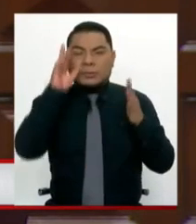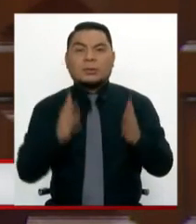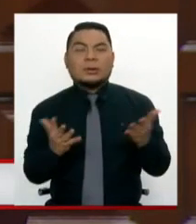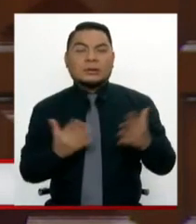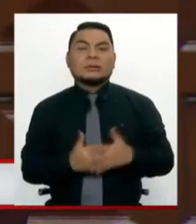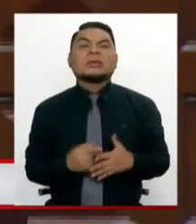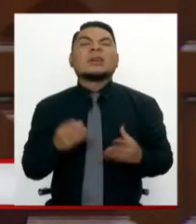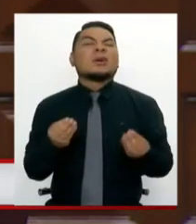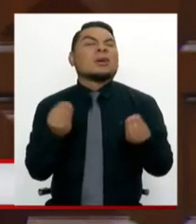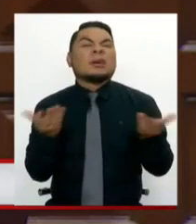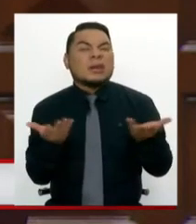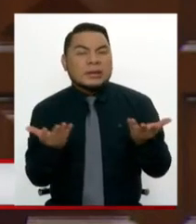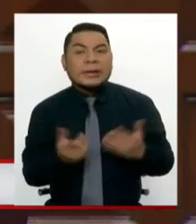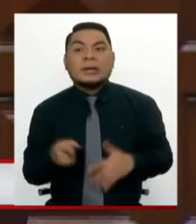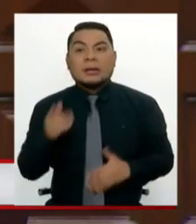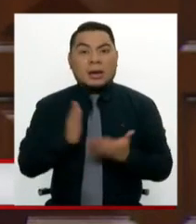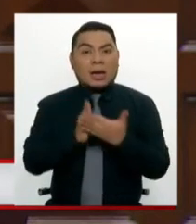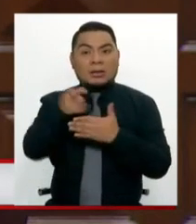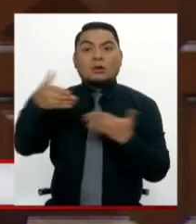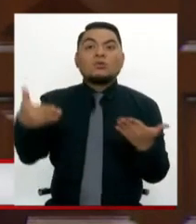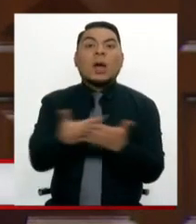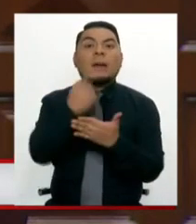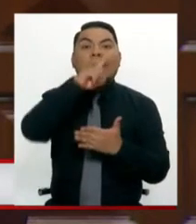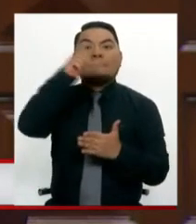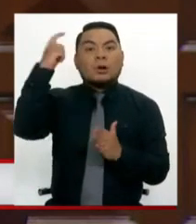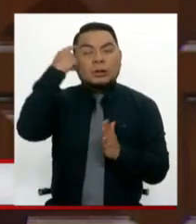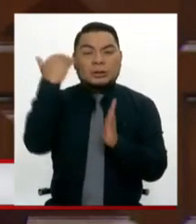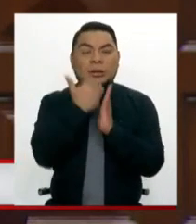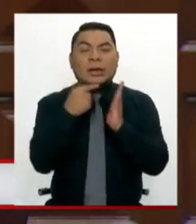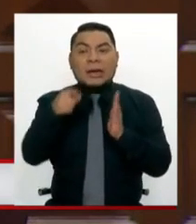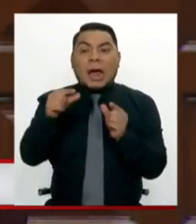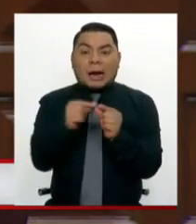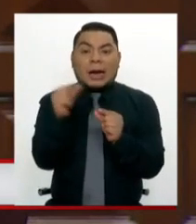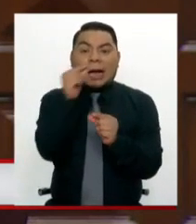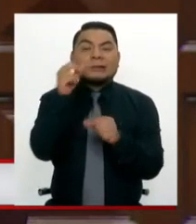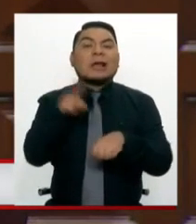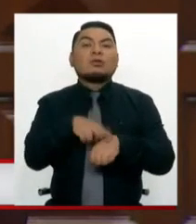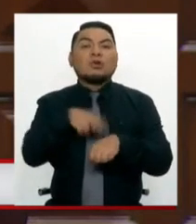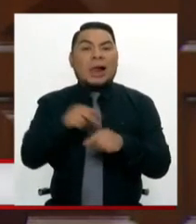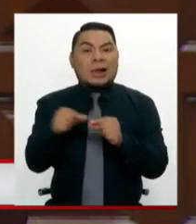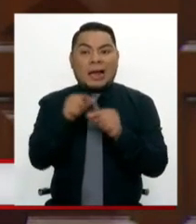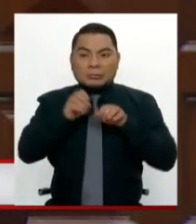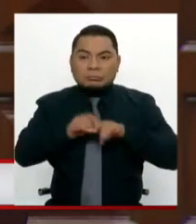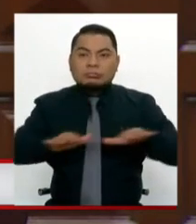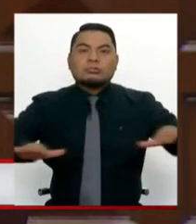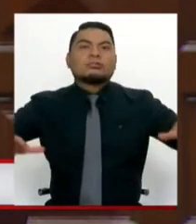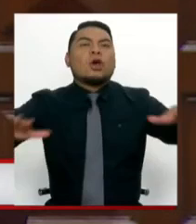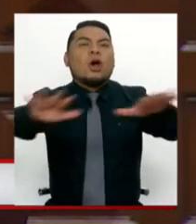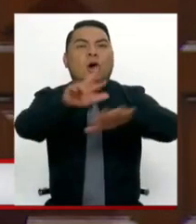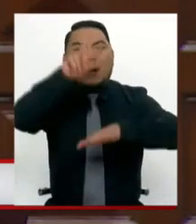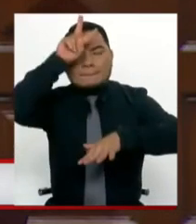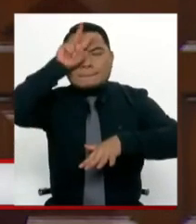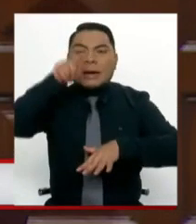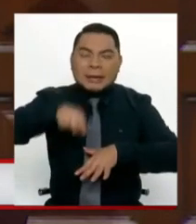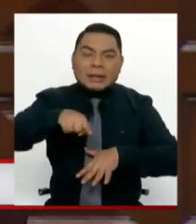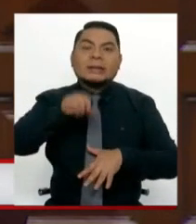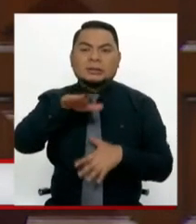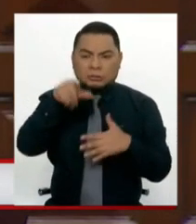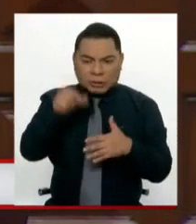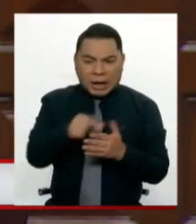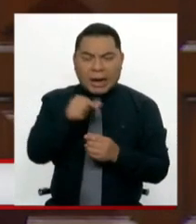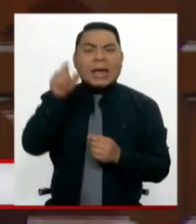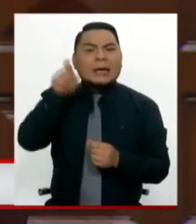peruanas es que, a través de la nueva política de masificación del gas natural, descentralicemos este